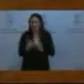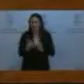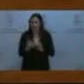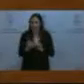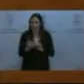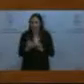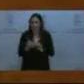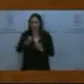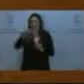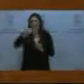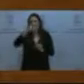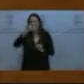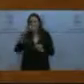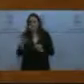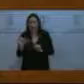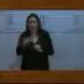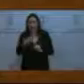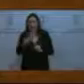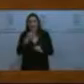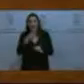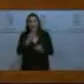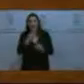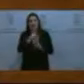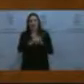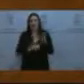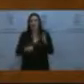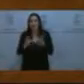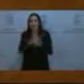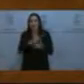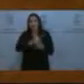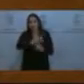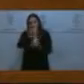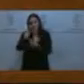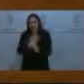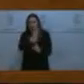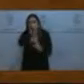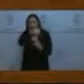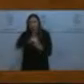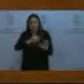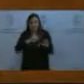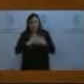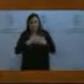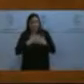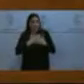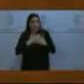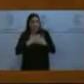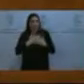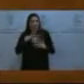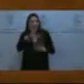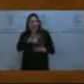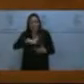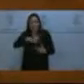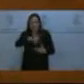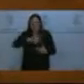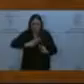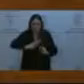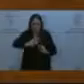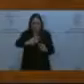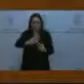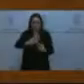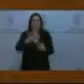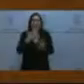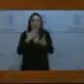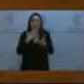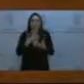famosos IGIS, que abarcan todas las medidas protectoras, y resulta que los parques están en su territorio. Por